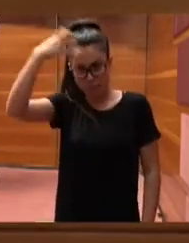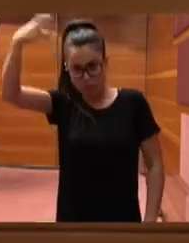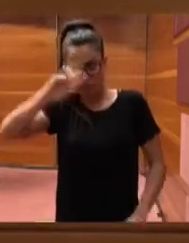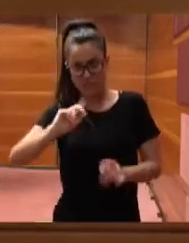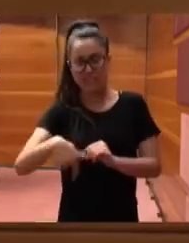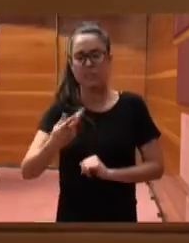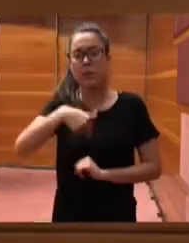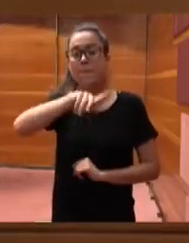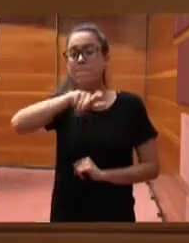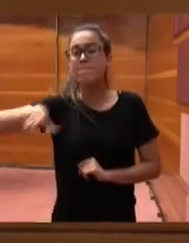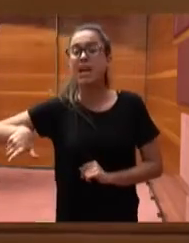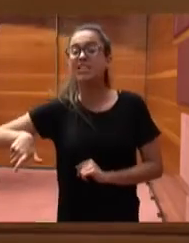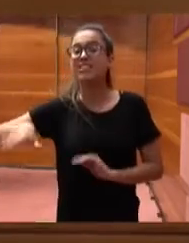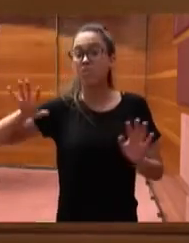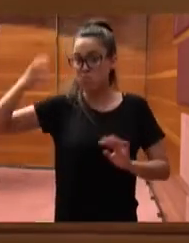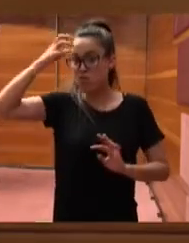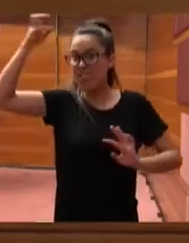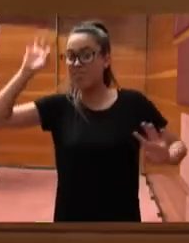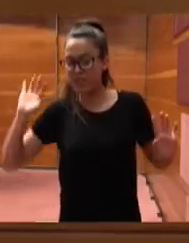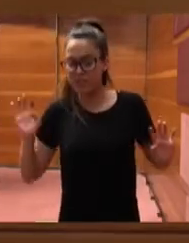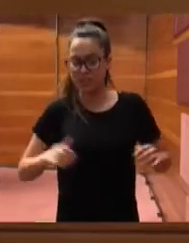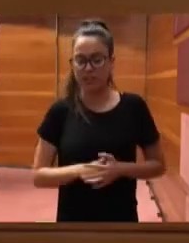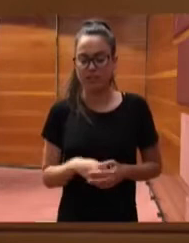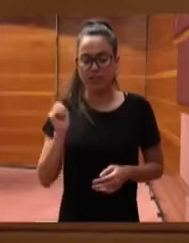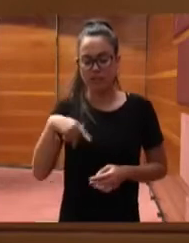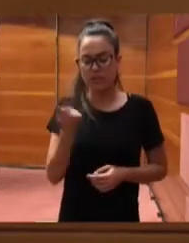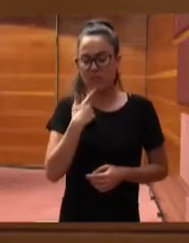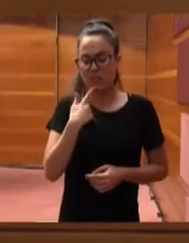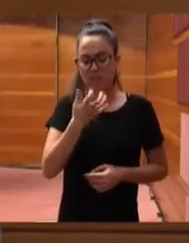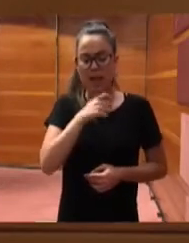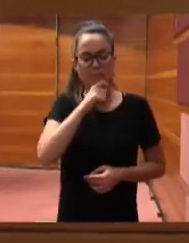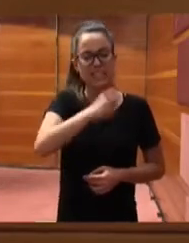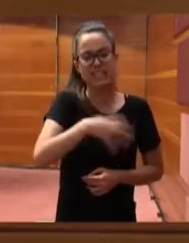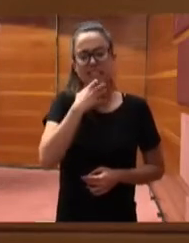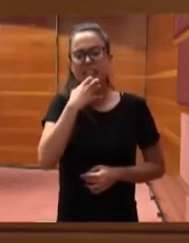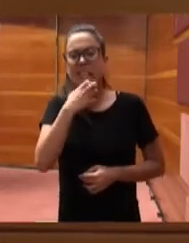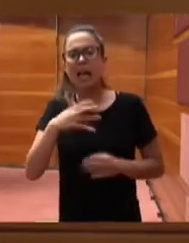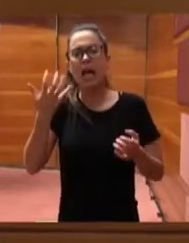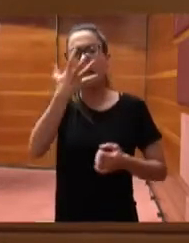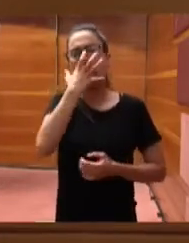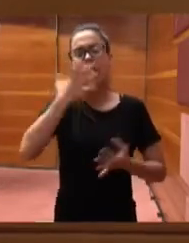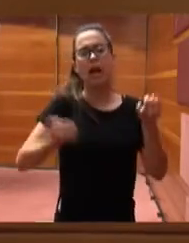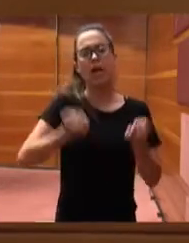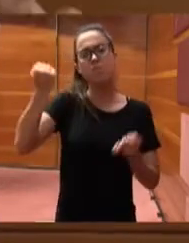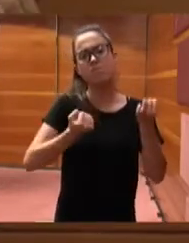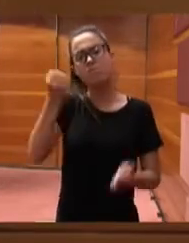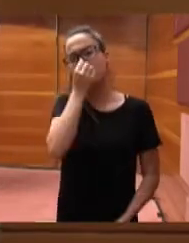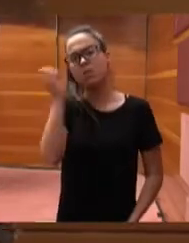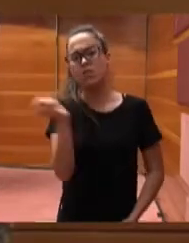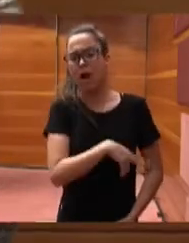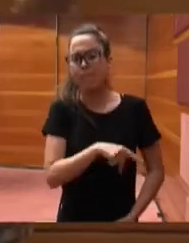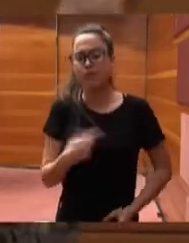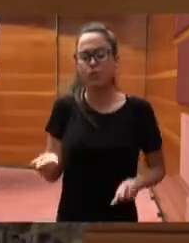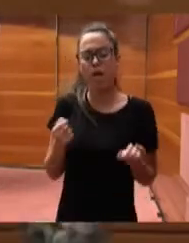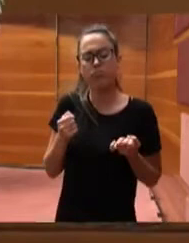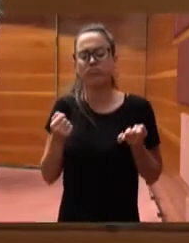gente reporta, en Mozambique, reporta si ha pasado el camión de la basura, no, si tiene que pasar y tal. Es mucho más interesante que lo que hacen en